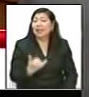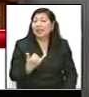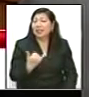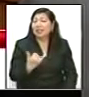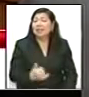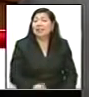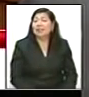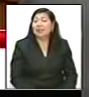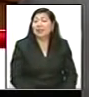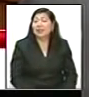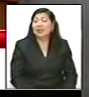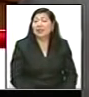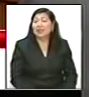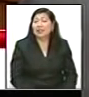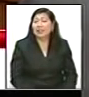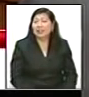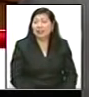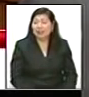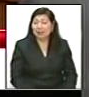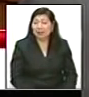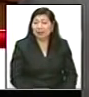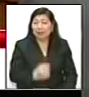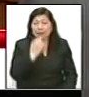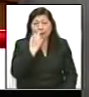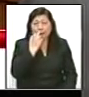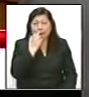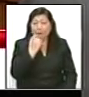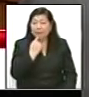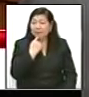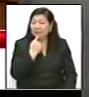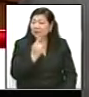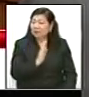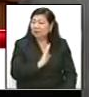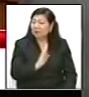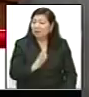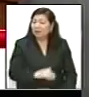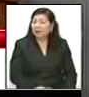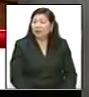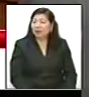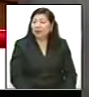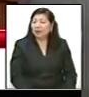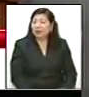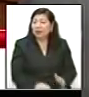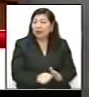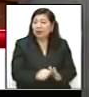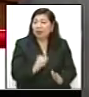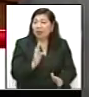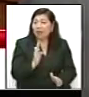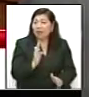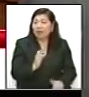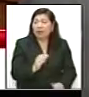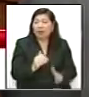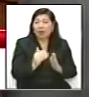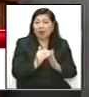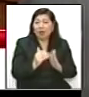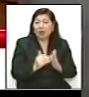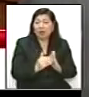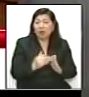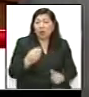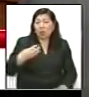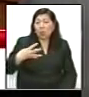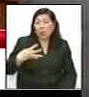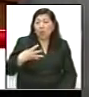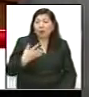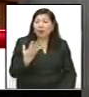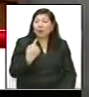hecho. Por consiguiente, señora presidenta, ni tampoco lo está tipificado en el inciso F del artículo 4,